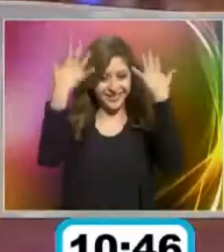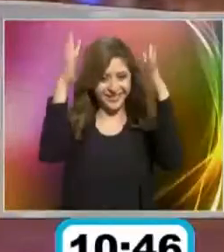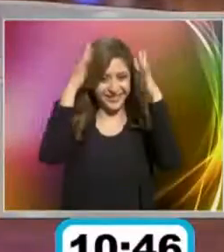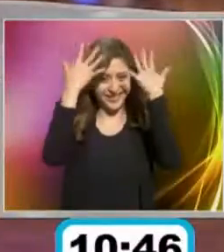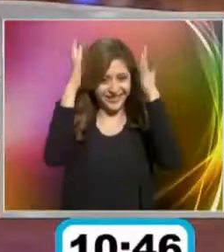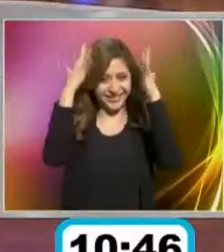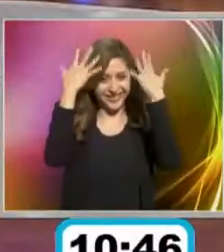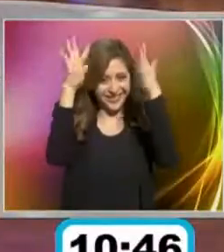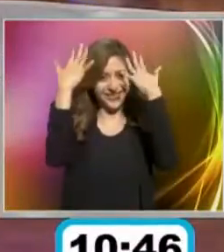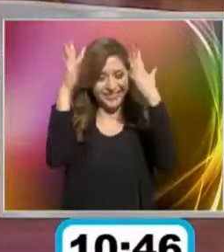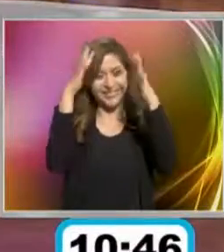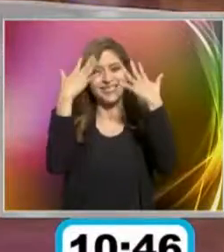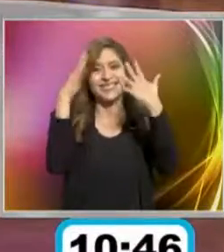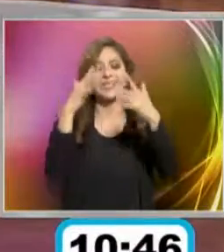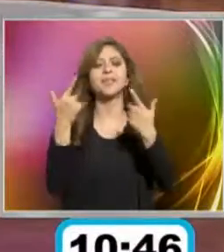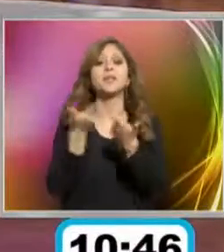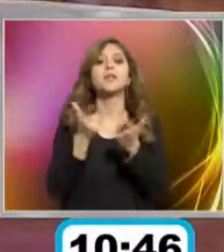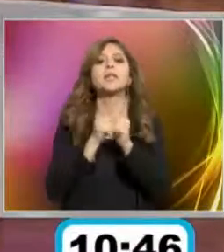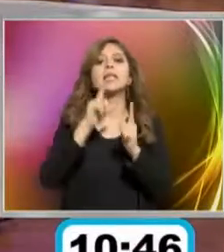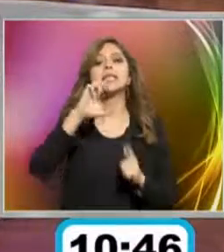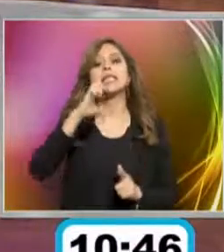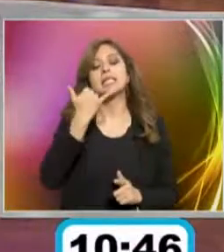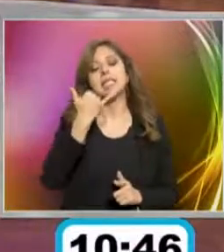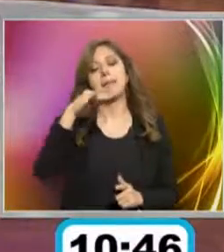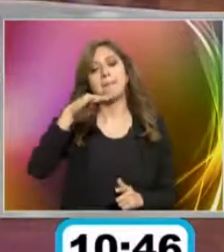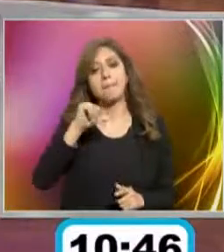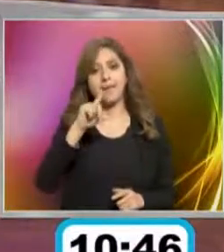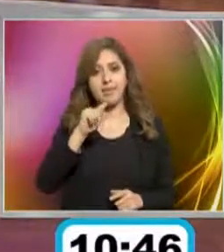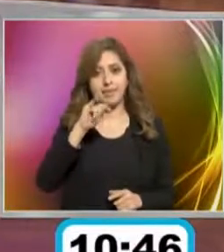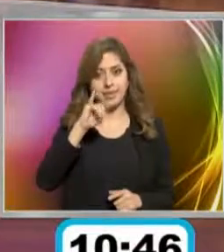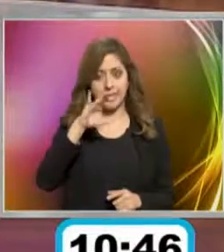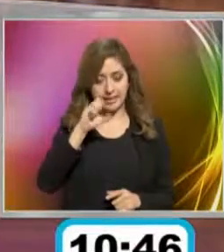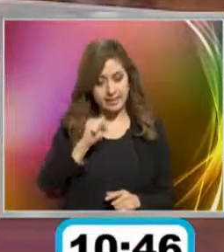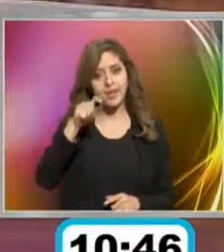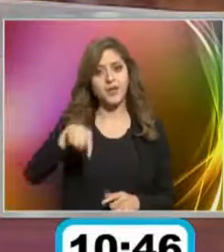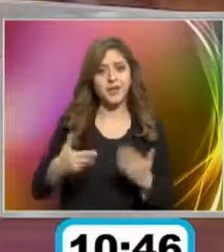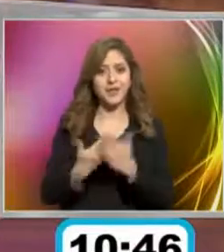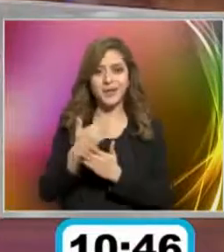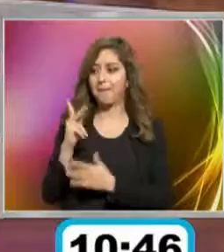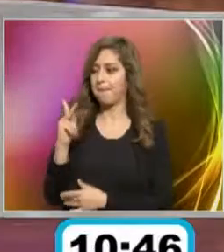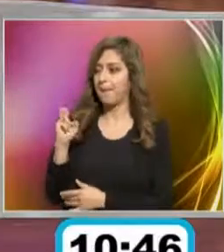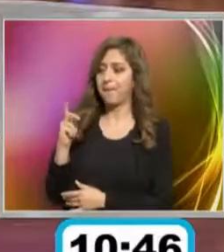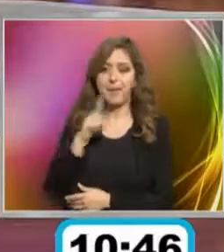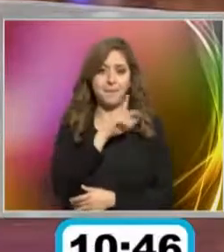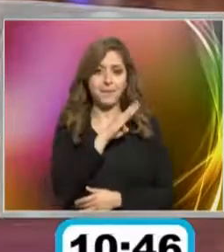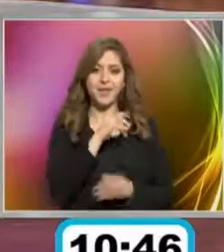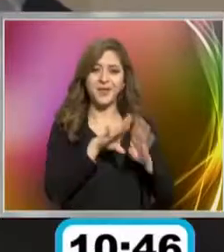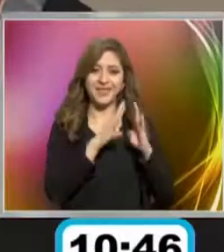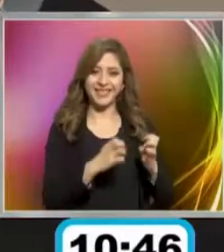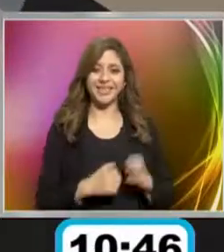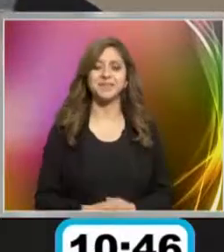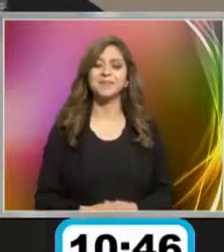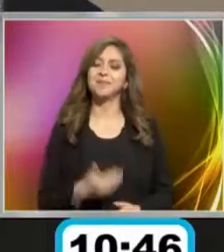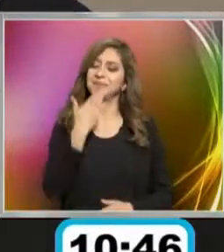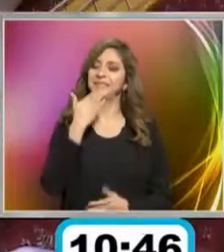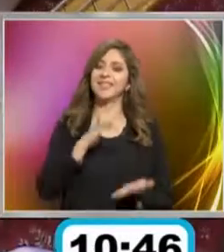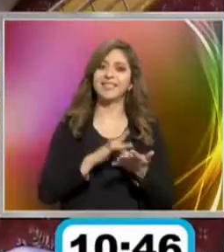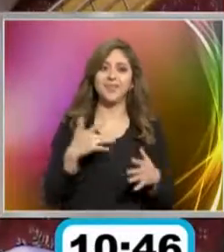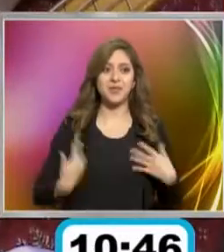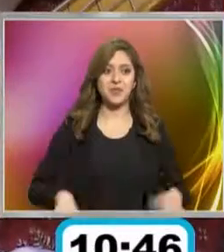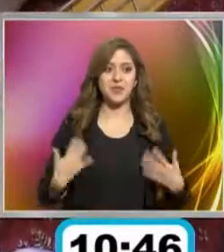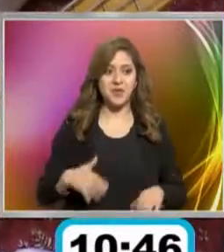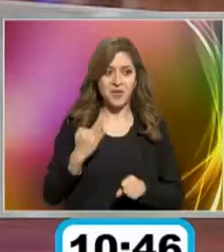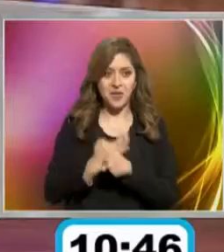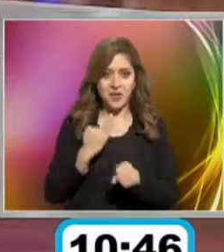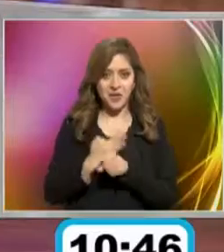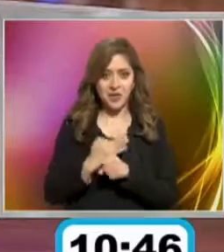El aplauso fuerte para Simatic, que nos acompañan en esta mañana. Pepe, Billy, ¿cómo están, muchachos? Muy bien, muchas gracias. Muy bien, Ay, muy qué bien. energía, Gracias. qué bárbaro.